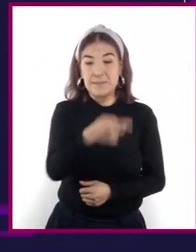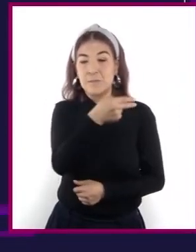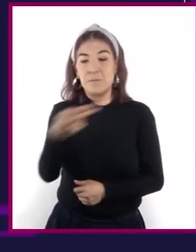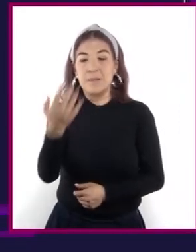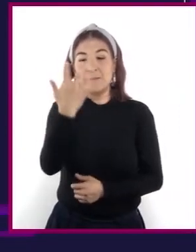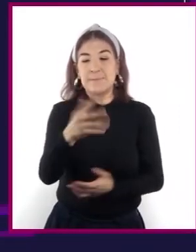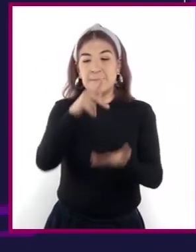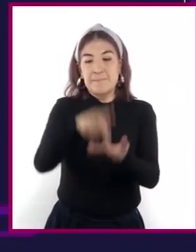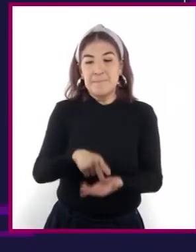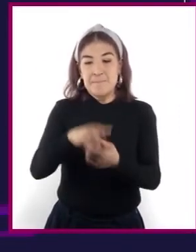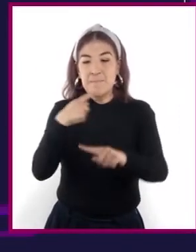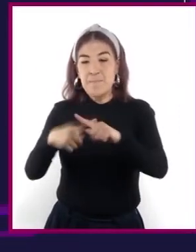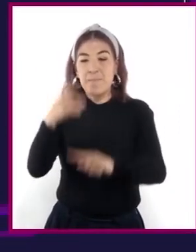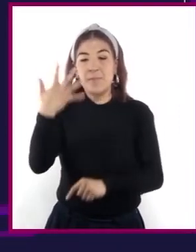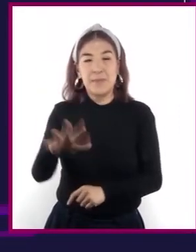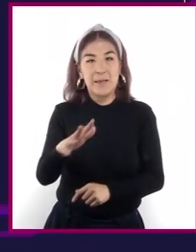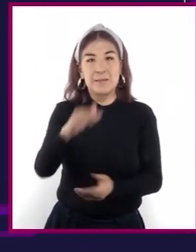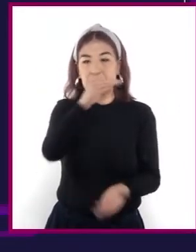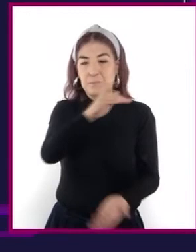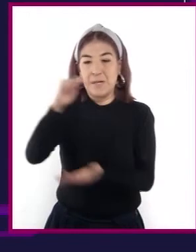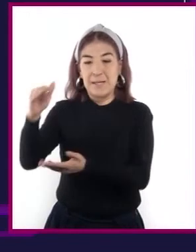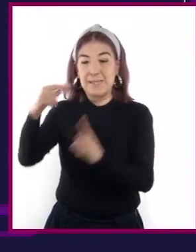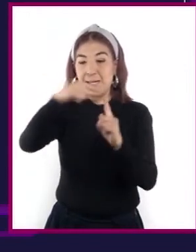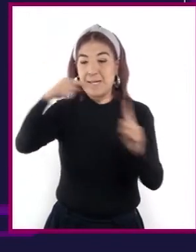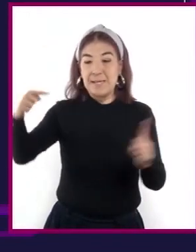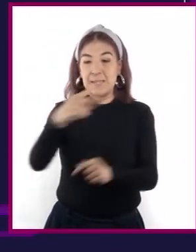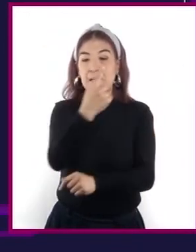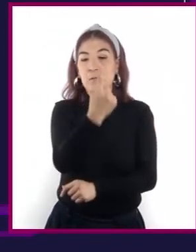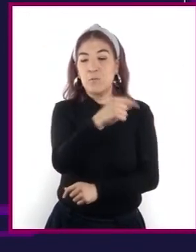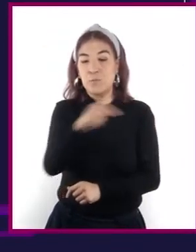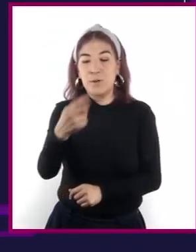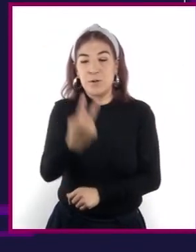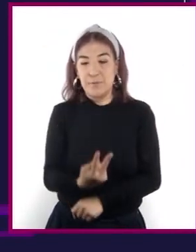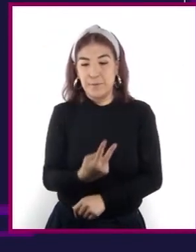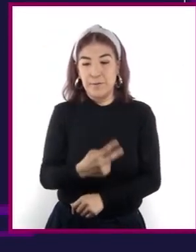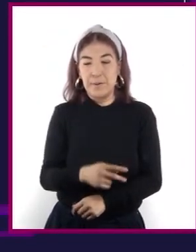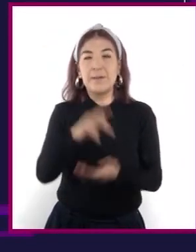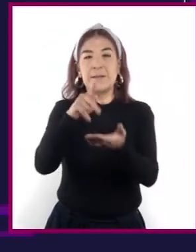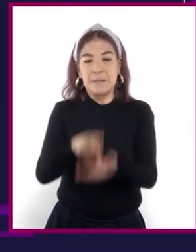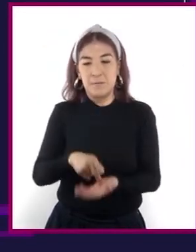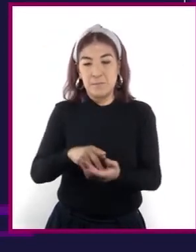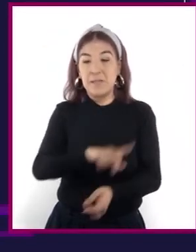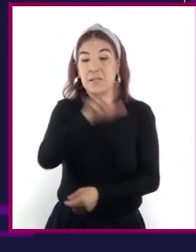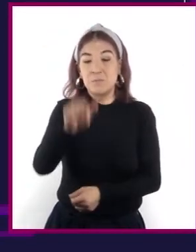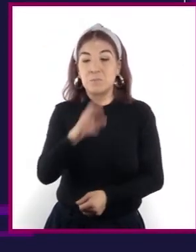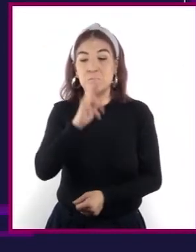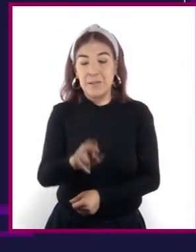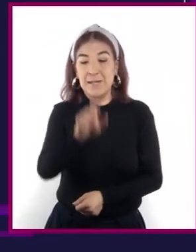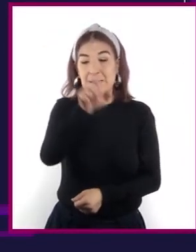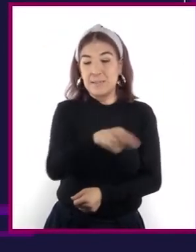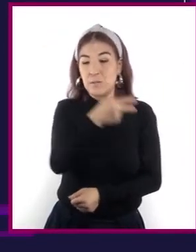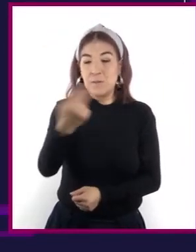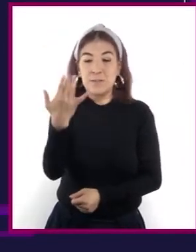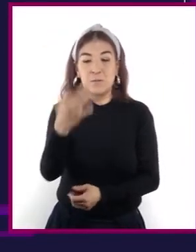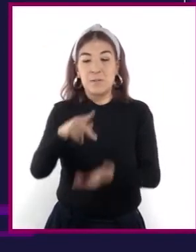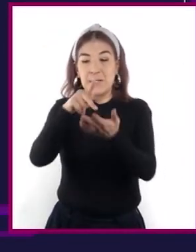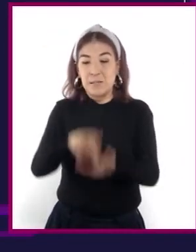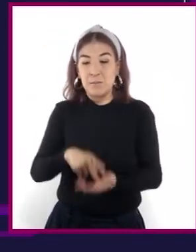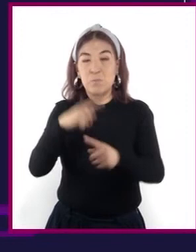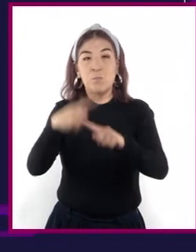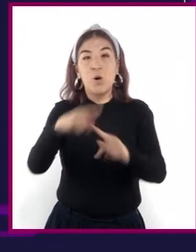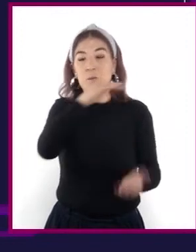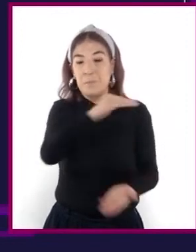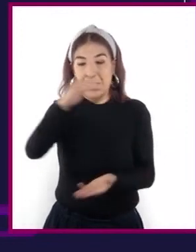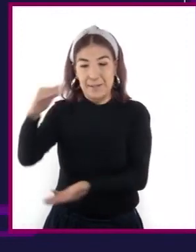5 kilogramos por 10 paquetes entre medio kilogramo, obteniendo X igual a 50 kilogramos por